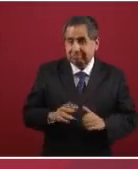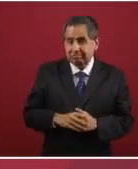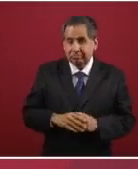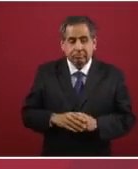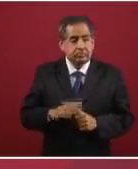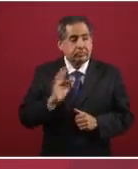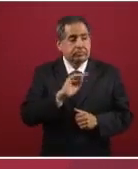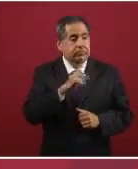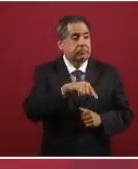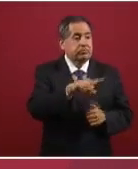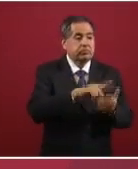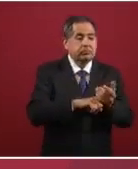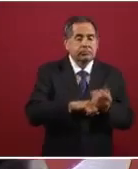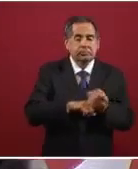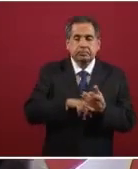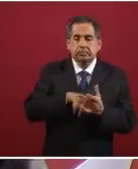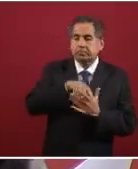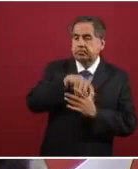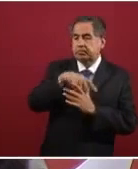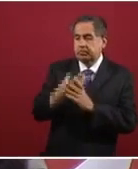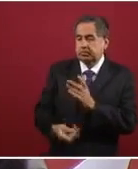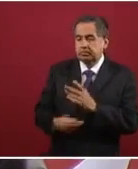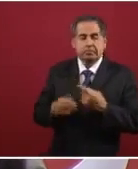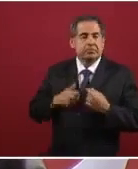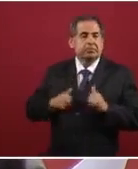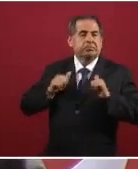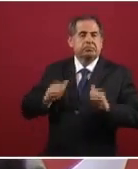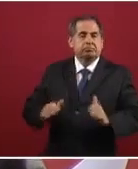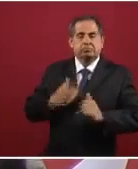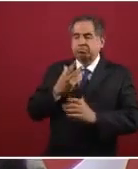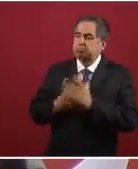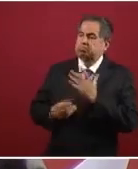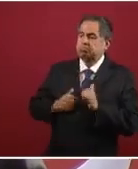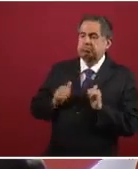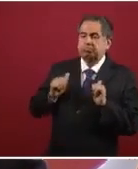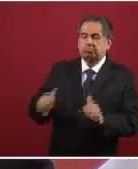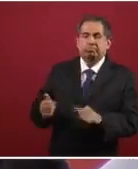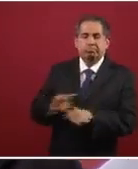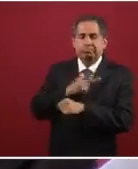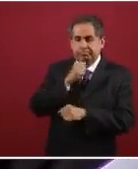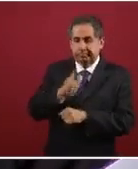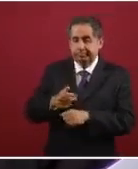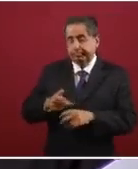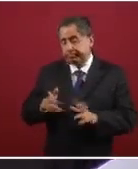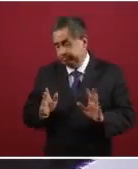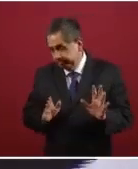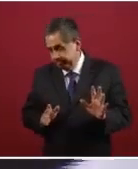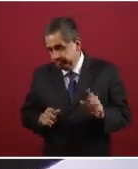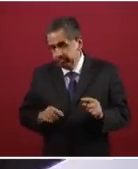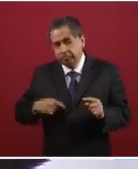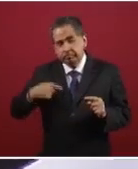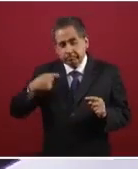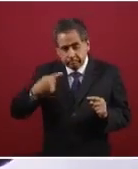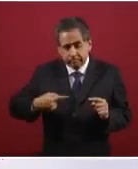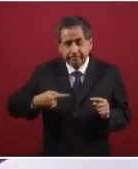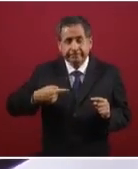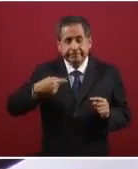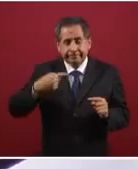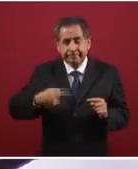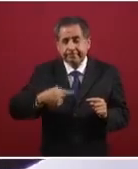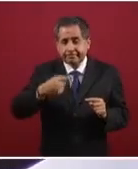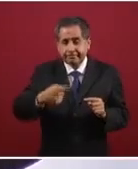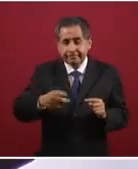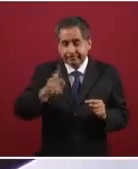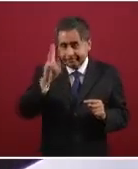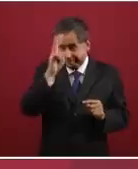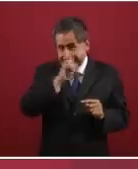evadan la acción de la justicia. Pero cada vez es mayor